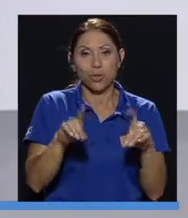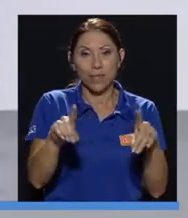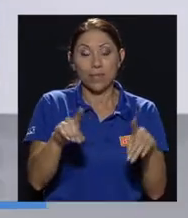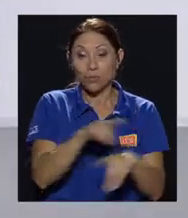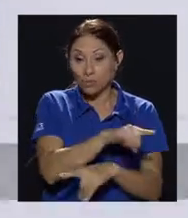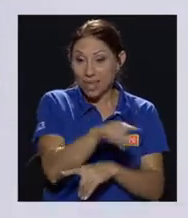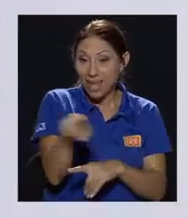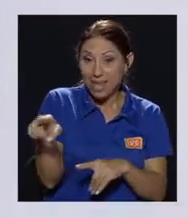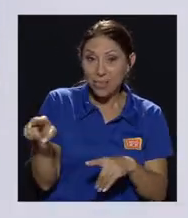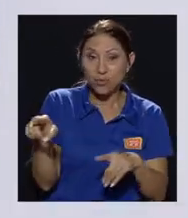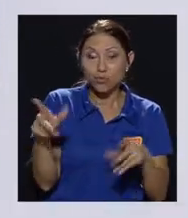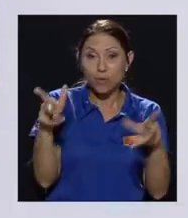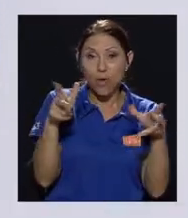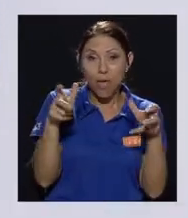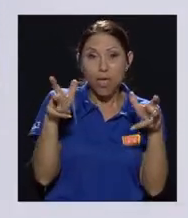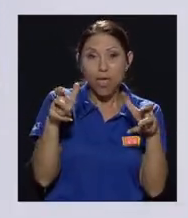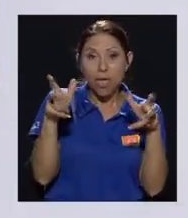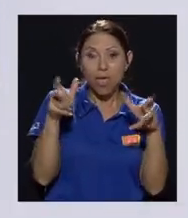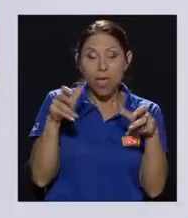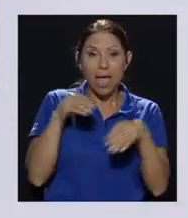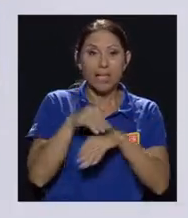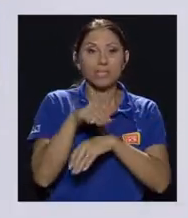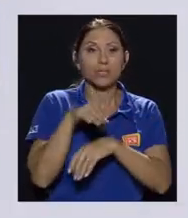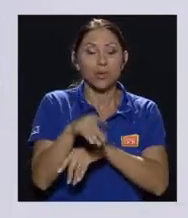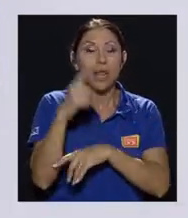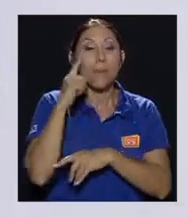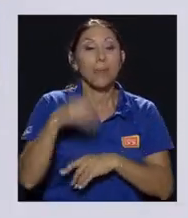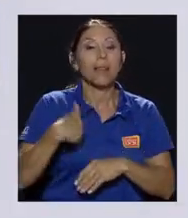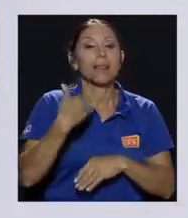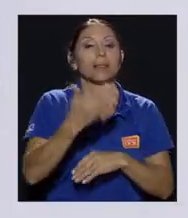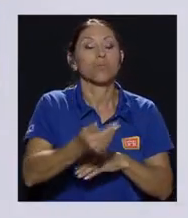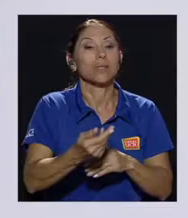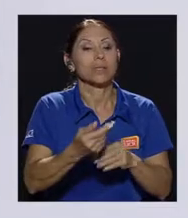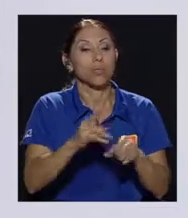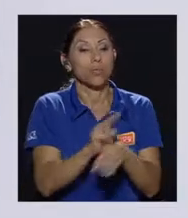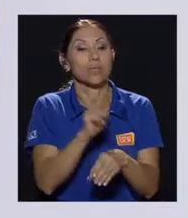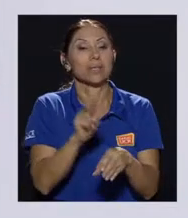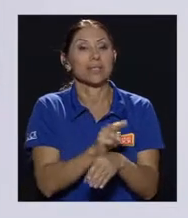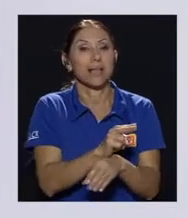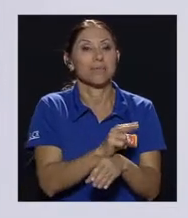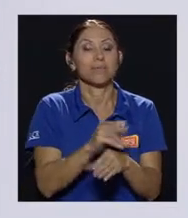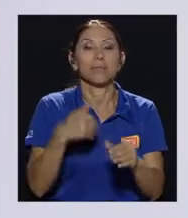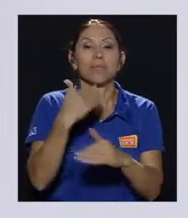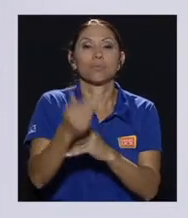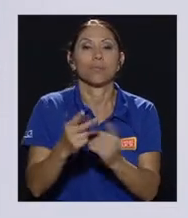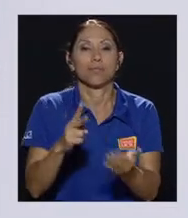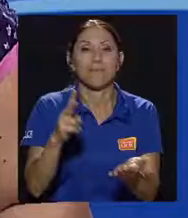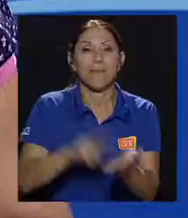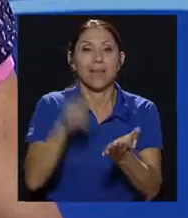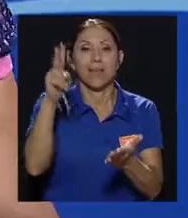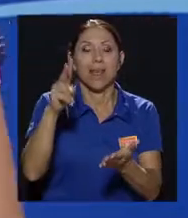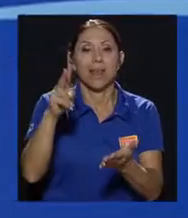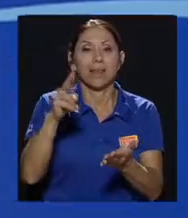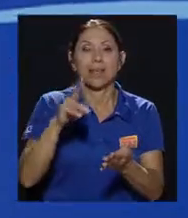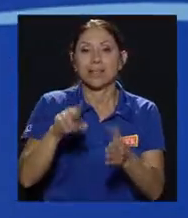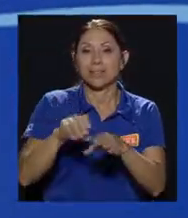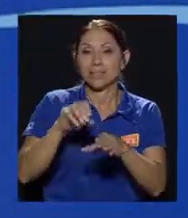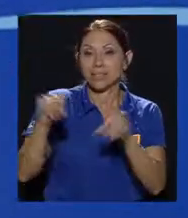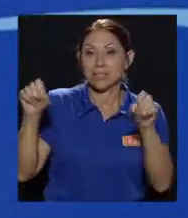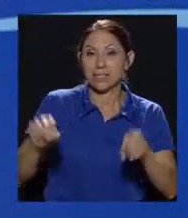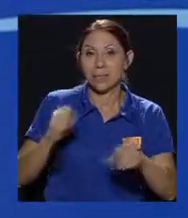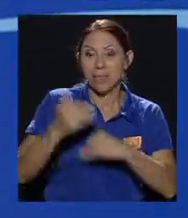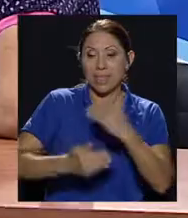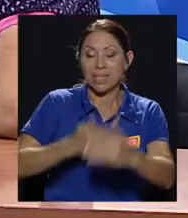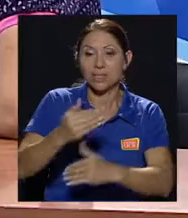asesoría para poder implementar, para validar el menú y para validar el sistema de gestión. Perfecto. Eso significa para hacer